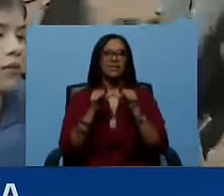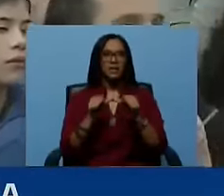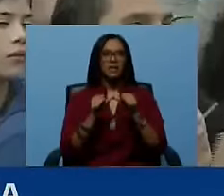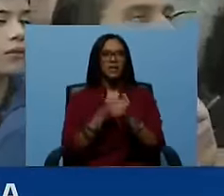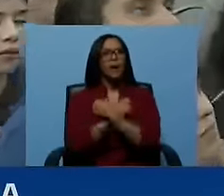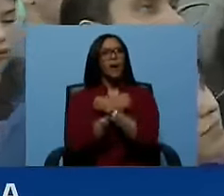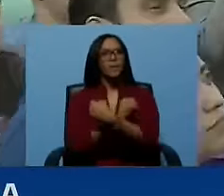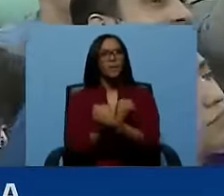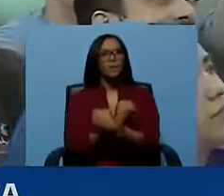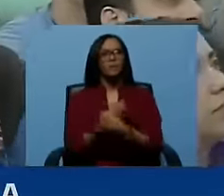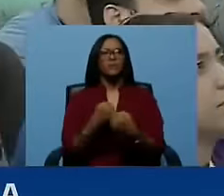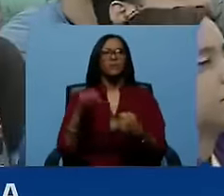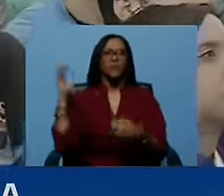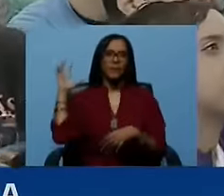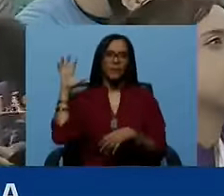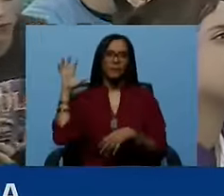patria.